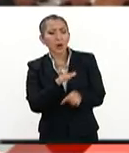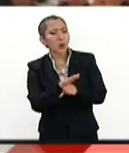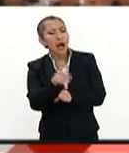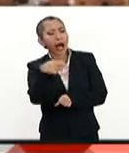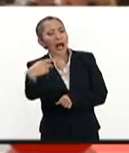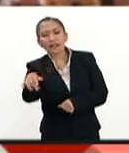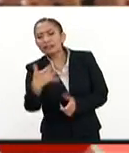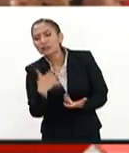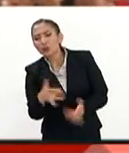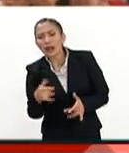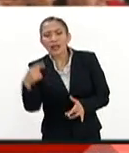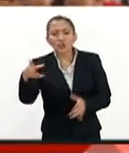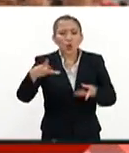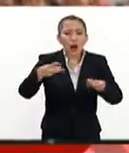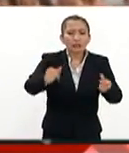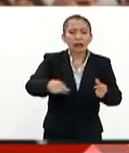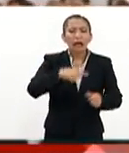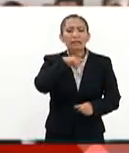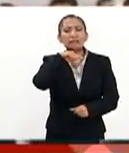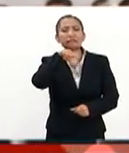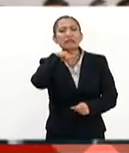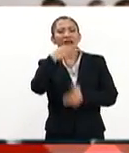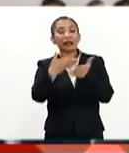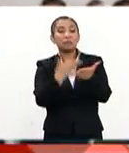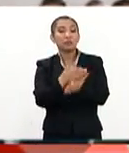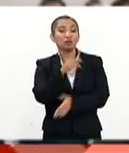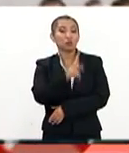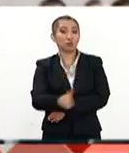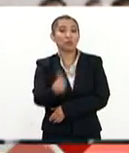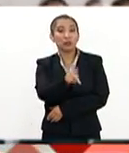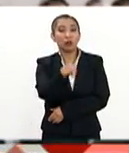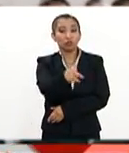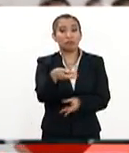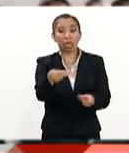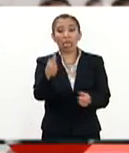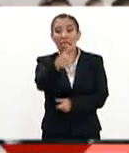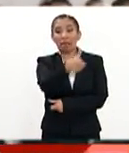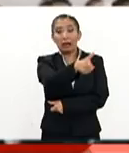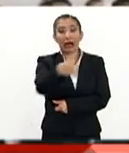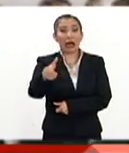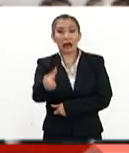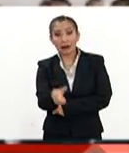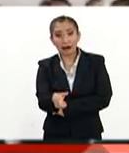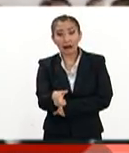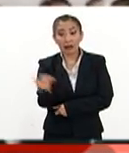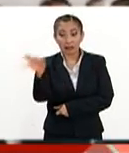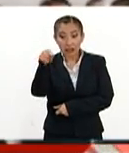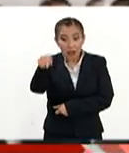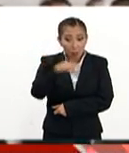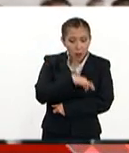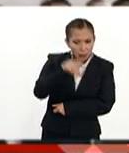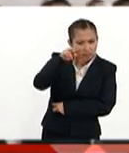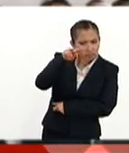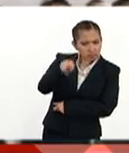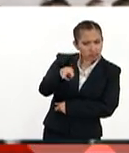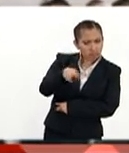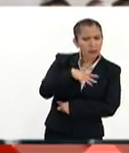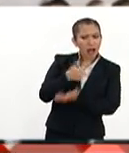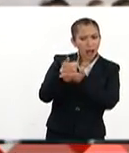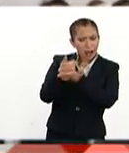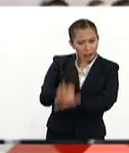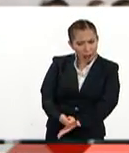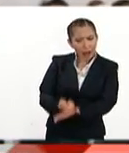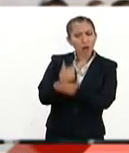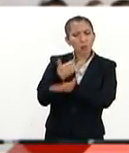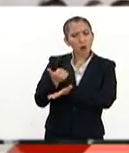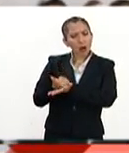más les duele en su gasto de servicios públicos. Y si ahí hay oportunidad de